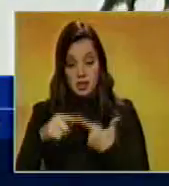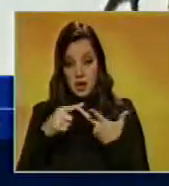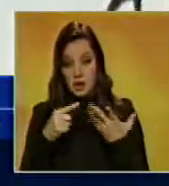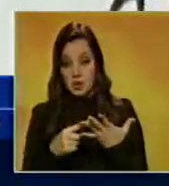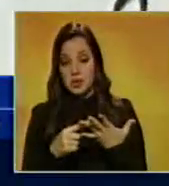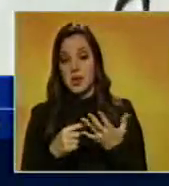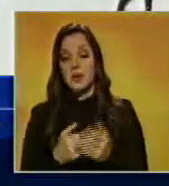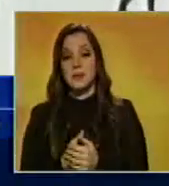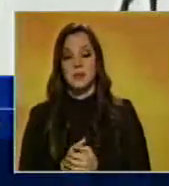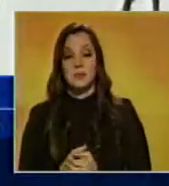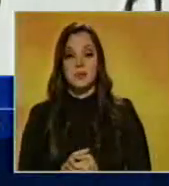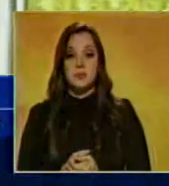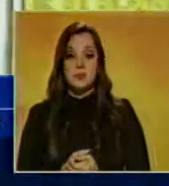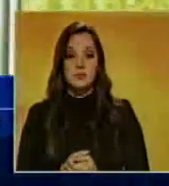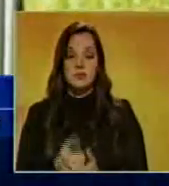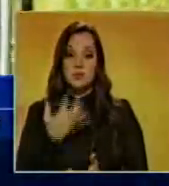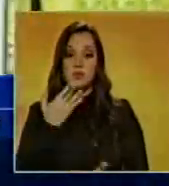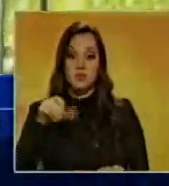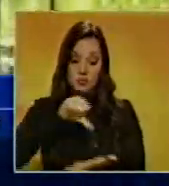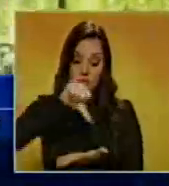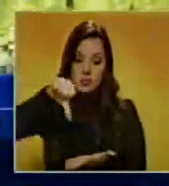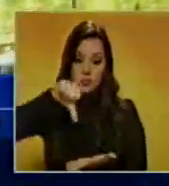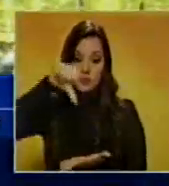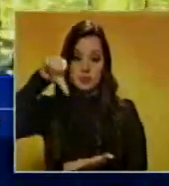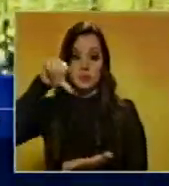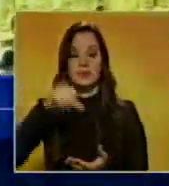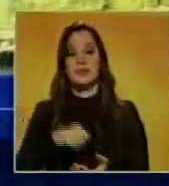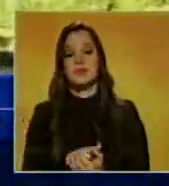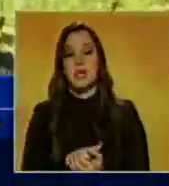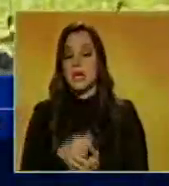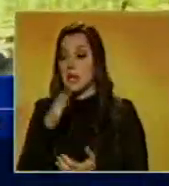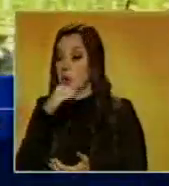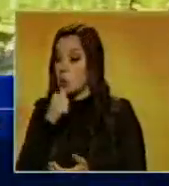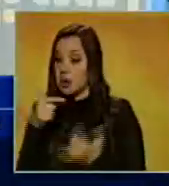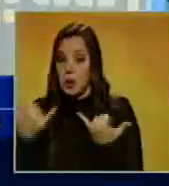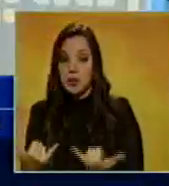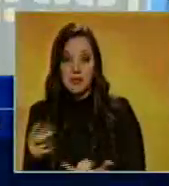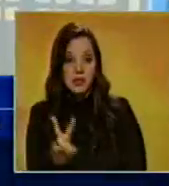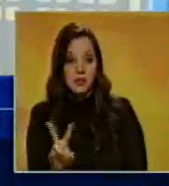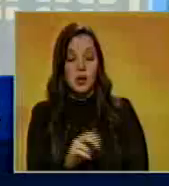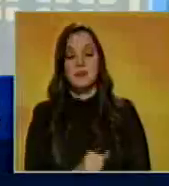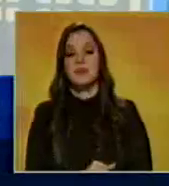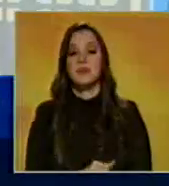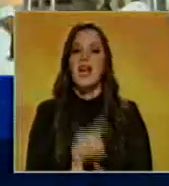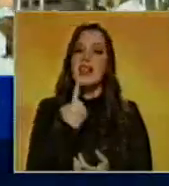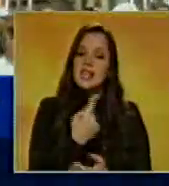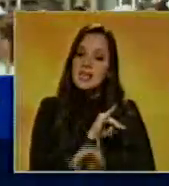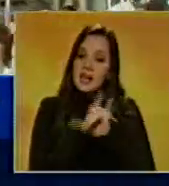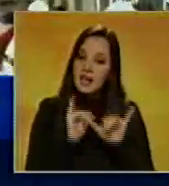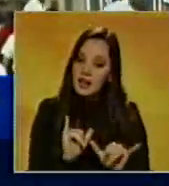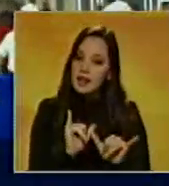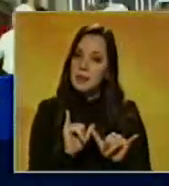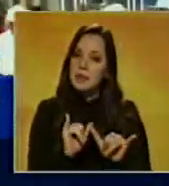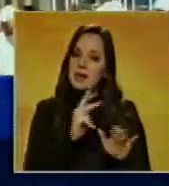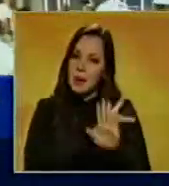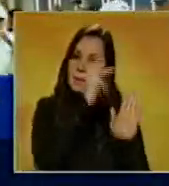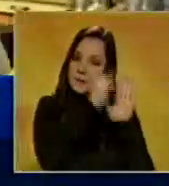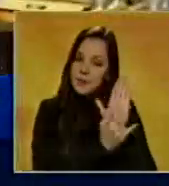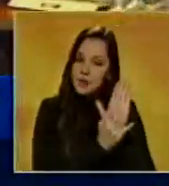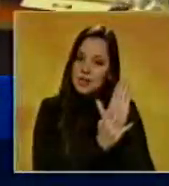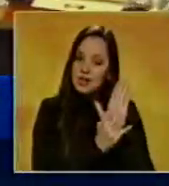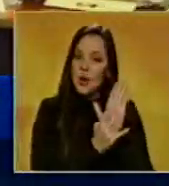tenemos más déficit estructural, que son los aceites. Destacaron que la concreción del proyecto se hizo posible gracias al